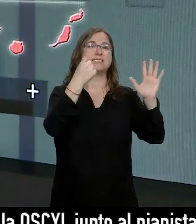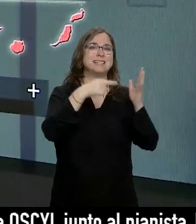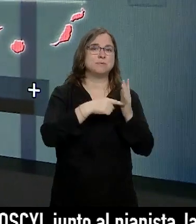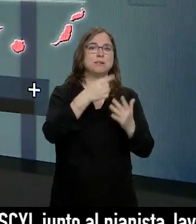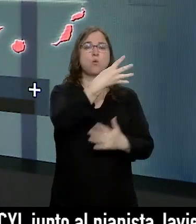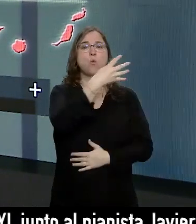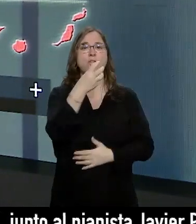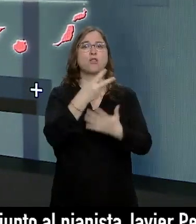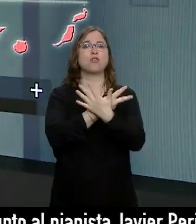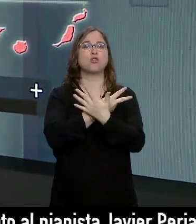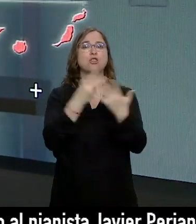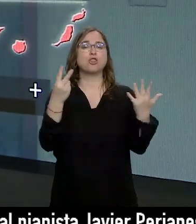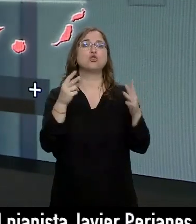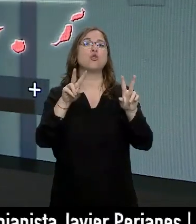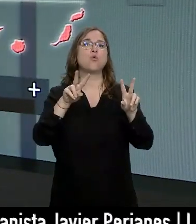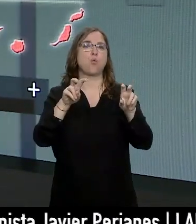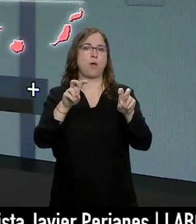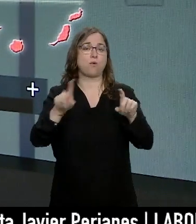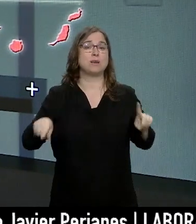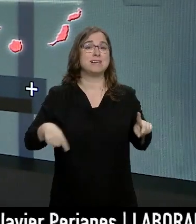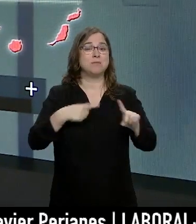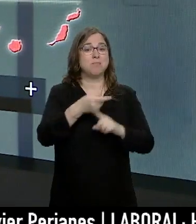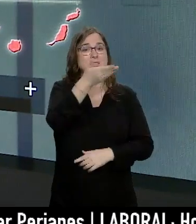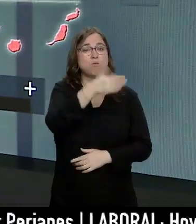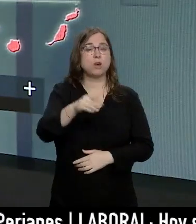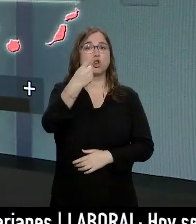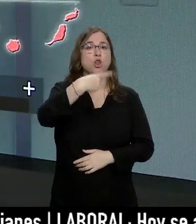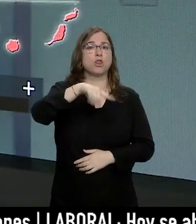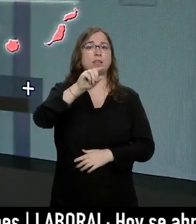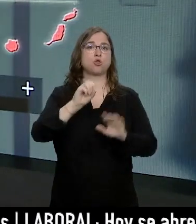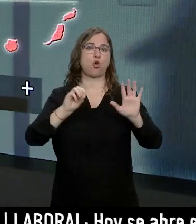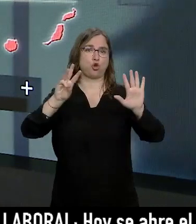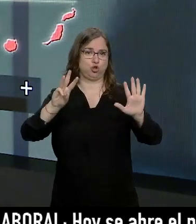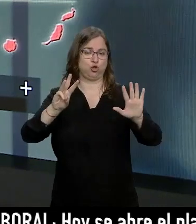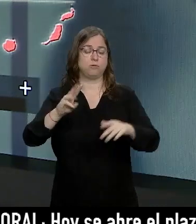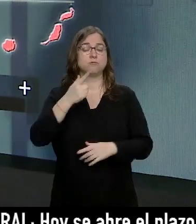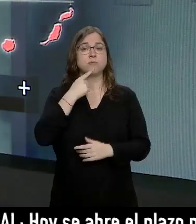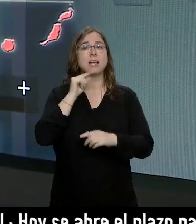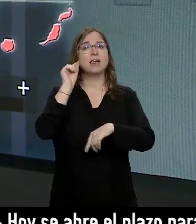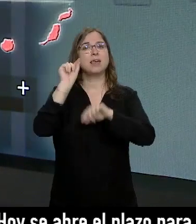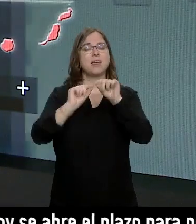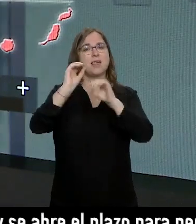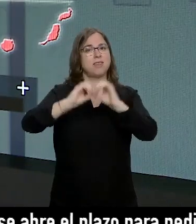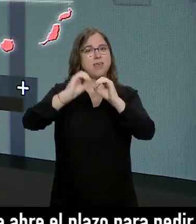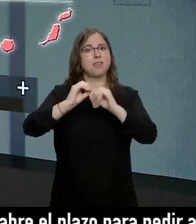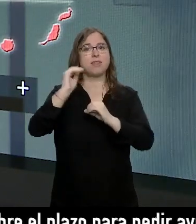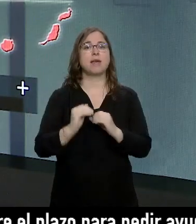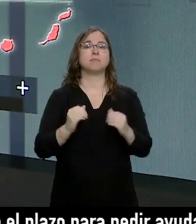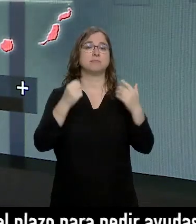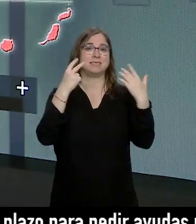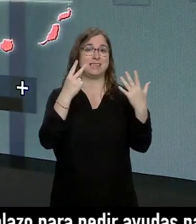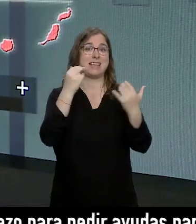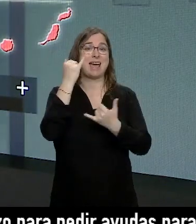6.418 nuevos contagios y 108 muertos en las últimas horas. La incidencia baja 7 puntos y se sitúa, y lo ven, en